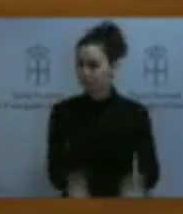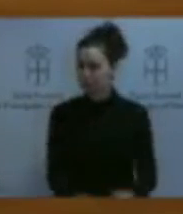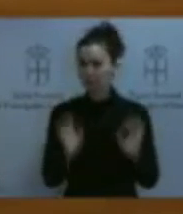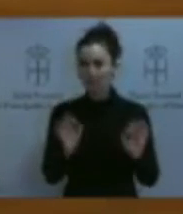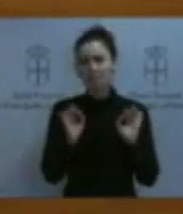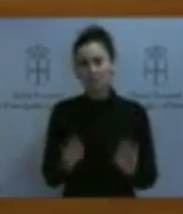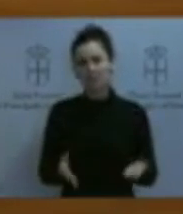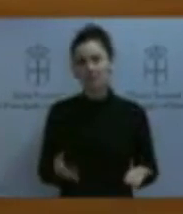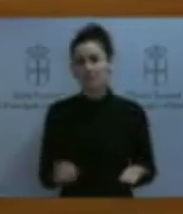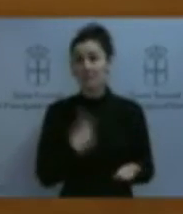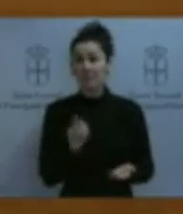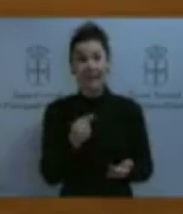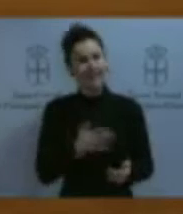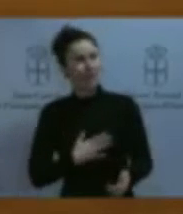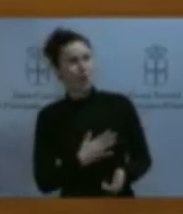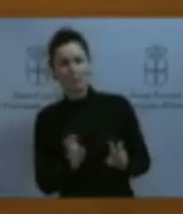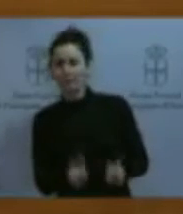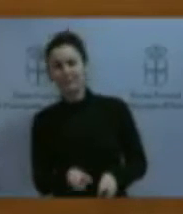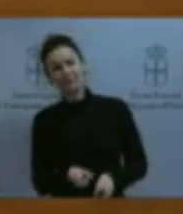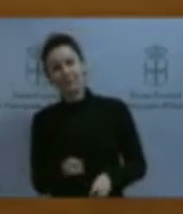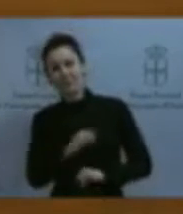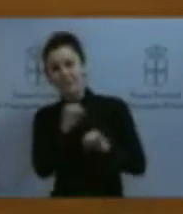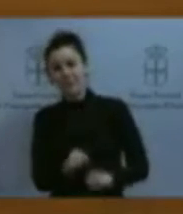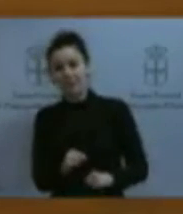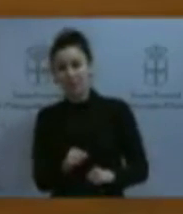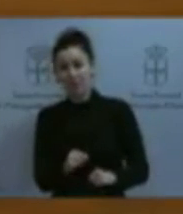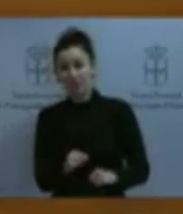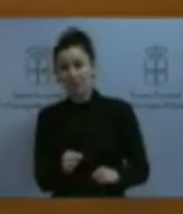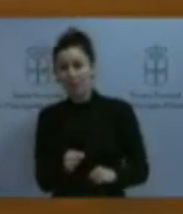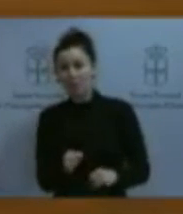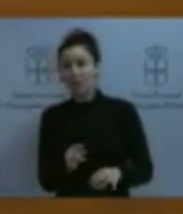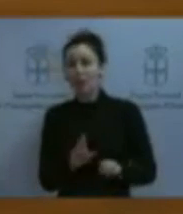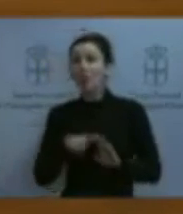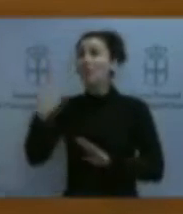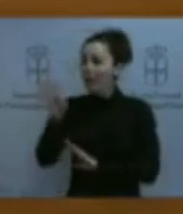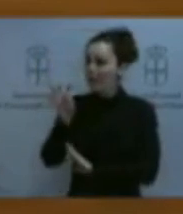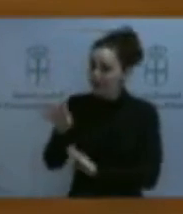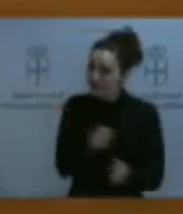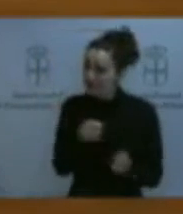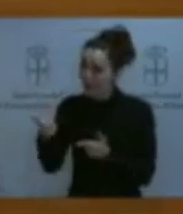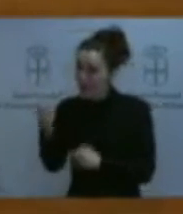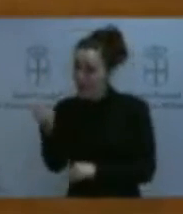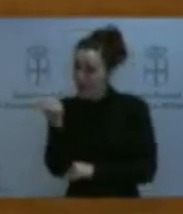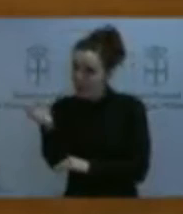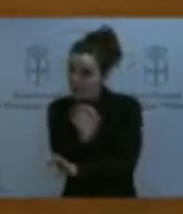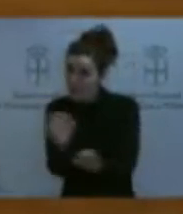calientes, cada día viviendo en otro país emigrado y sin apoyos es un mundo. No les dejen de lado otra